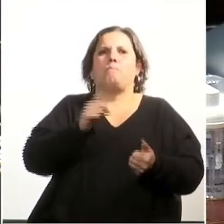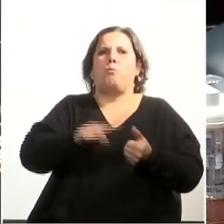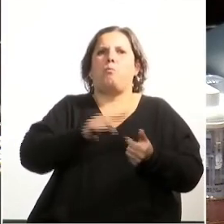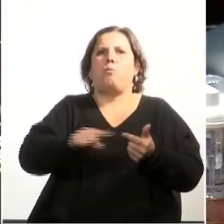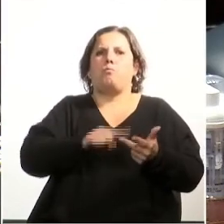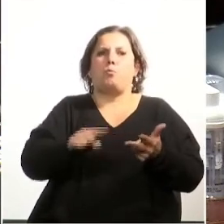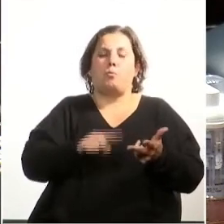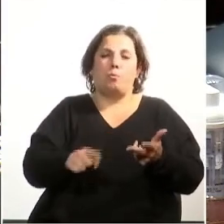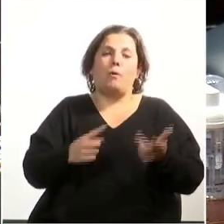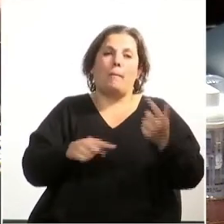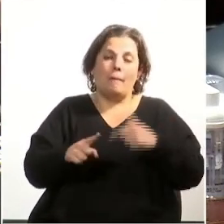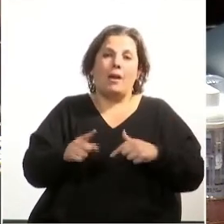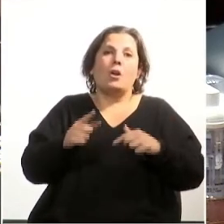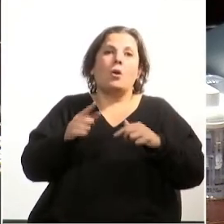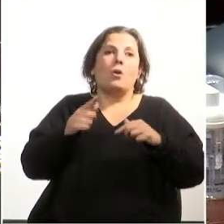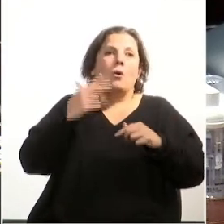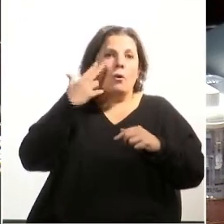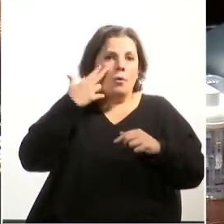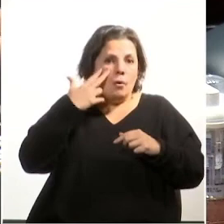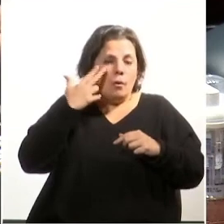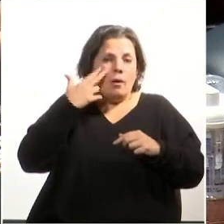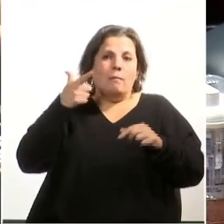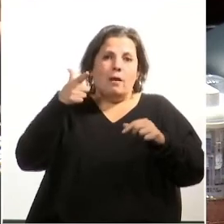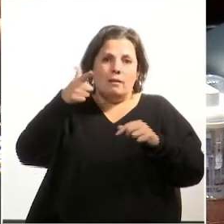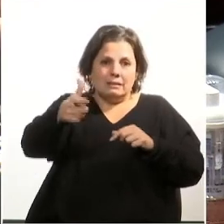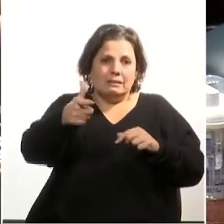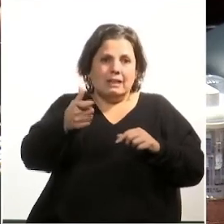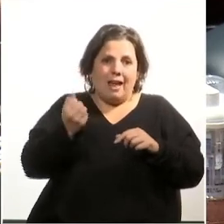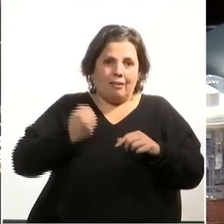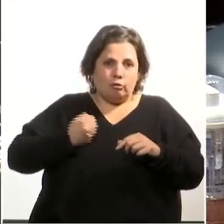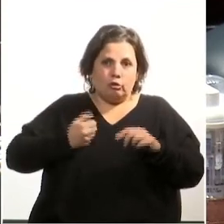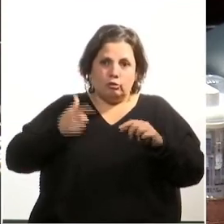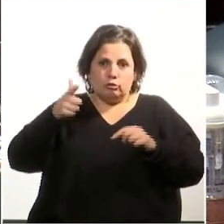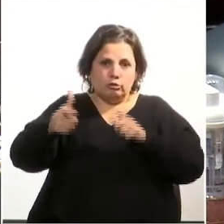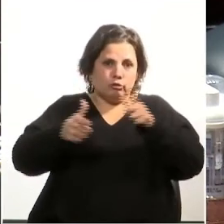situación. Pero el problema de los homicidios